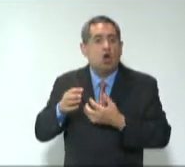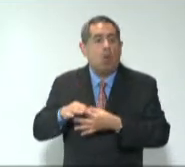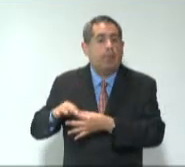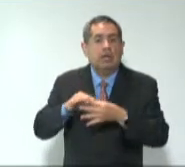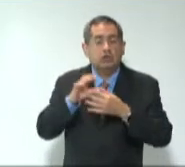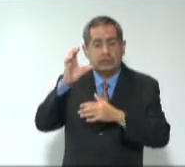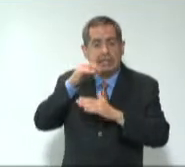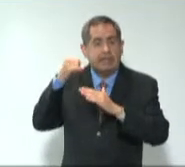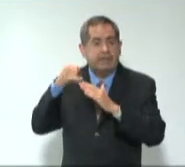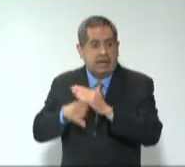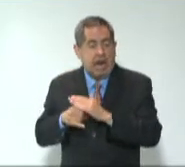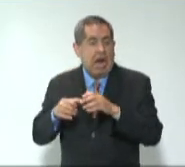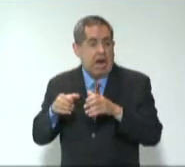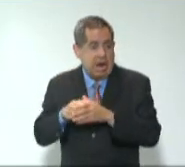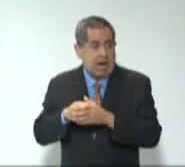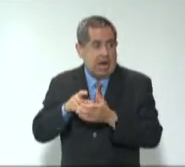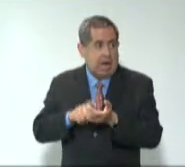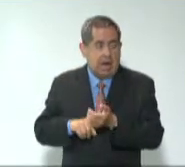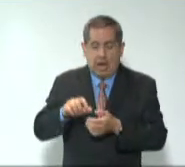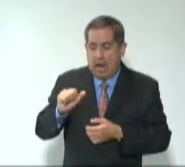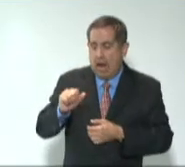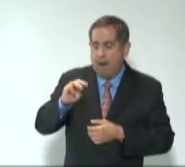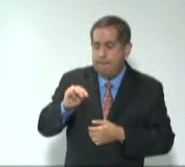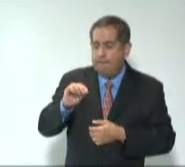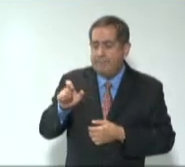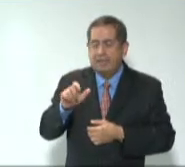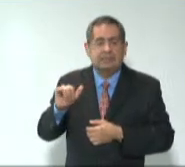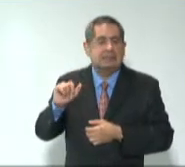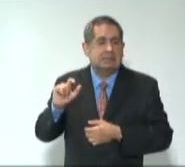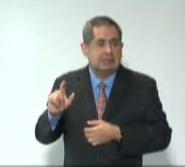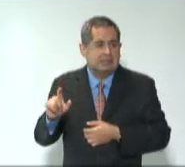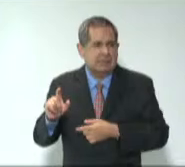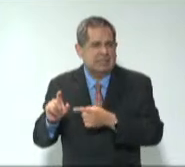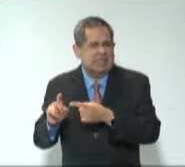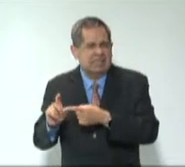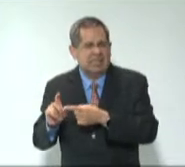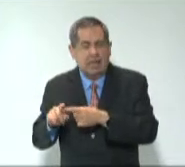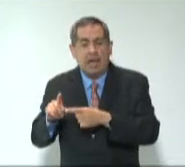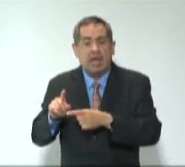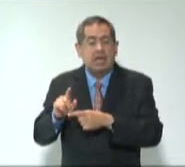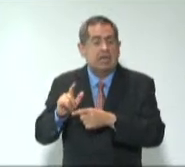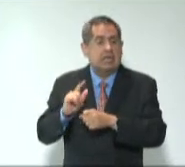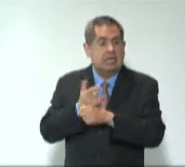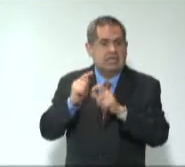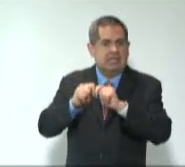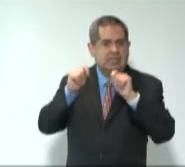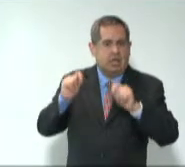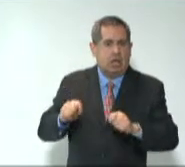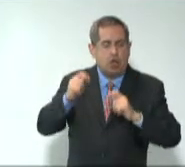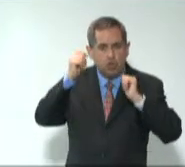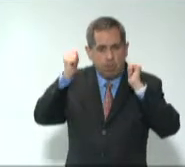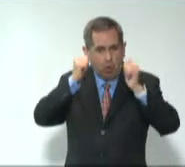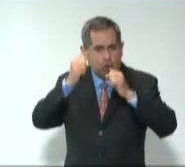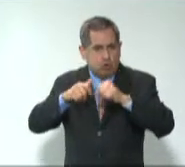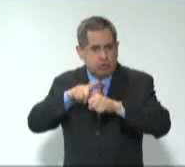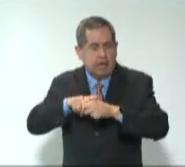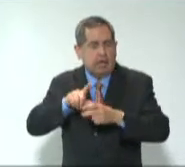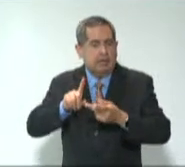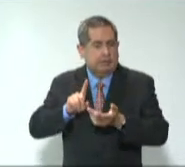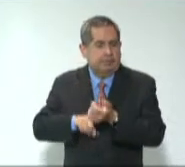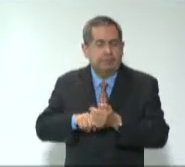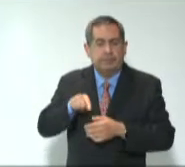y científica de la amid él es licenciado en Antropología social por la Escuela Nacional de Antropología e